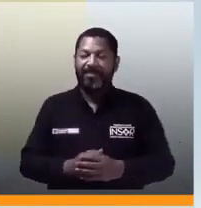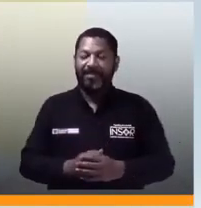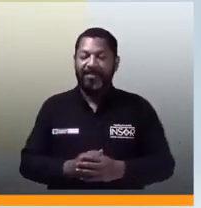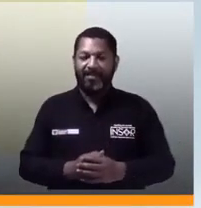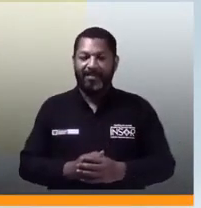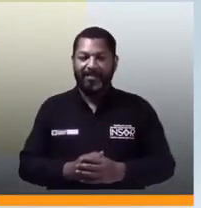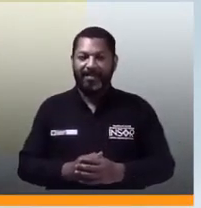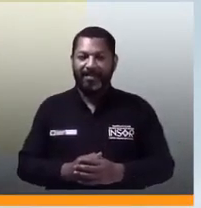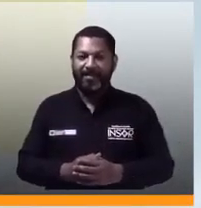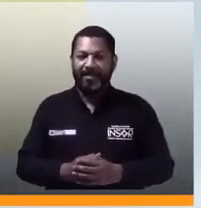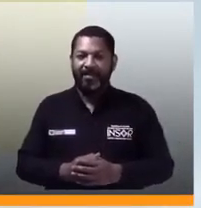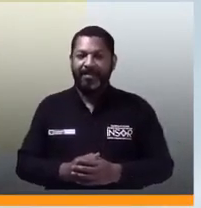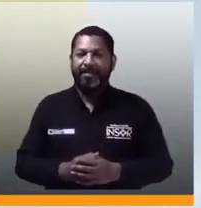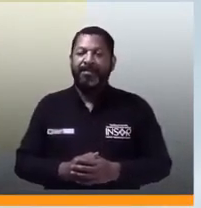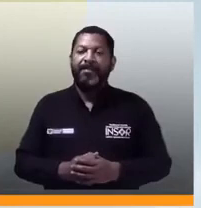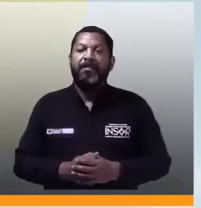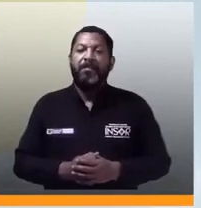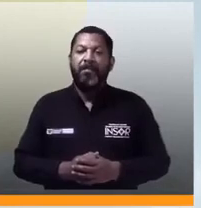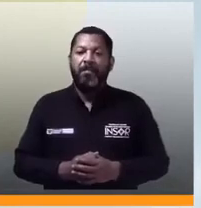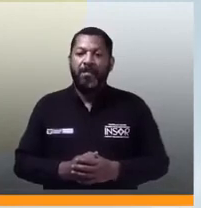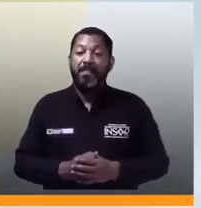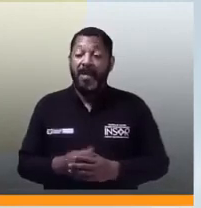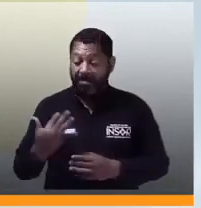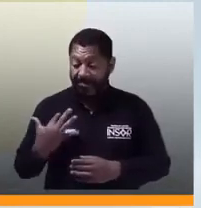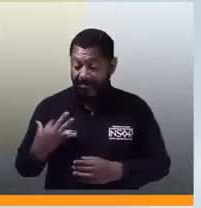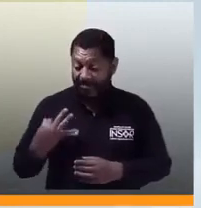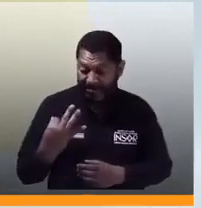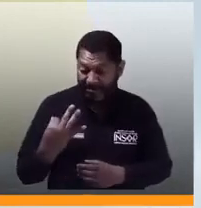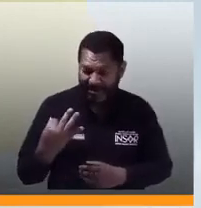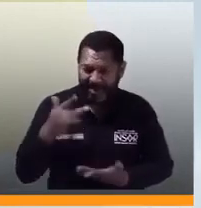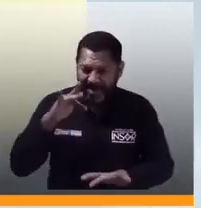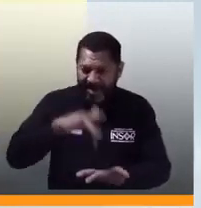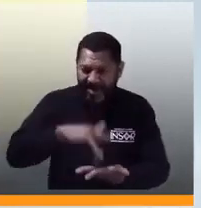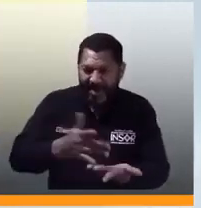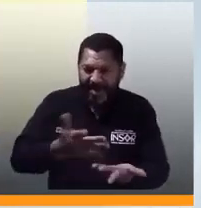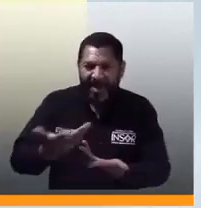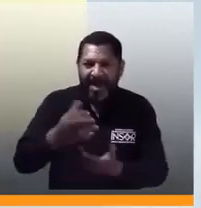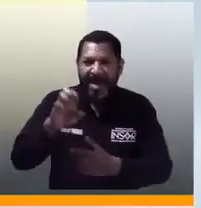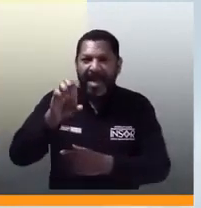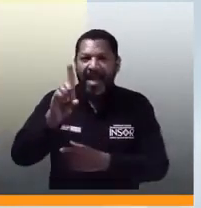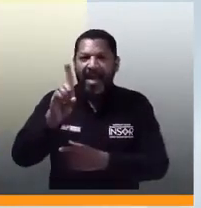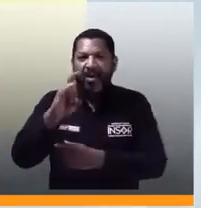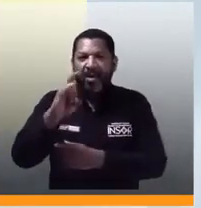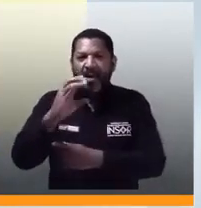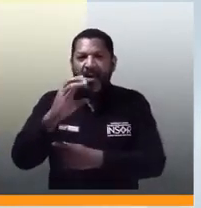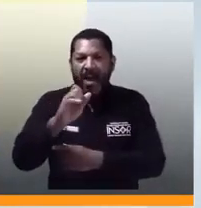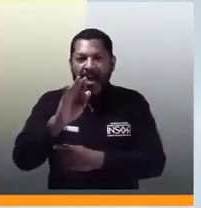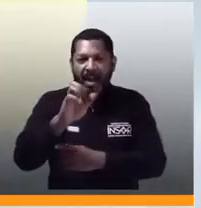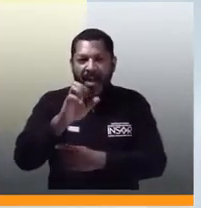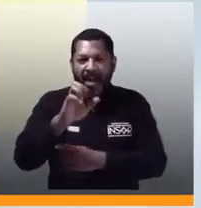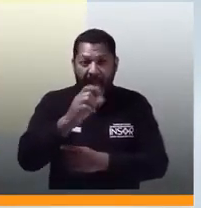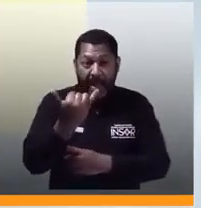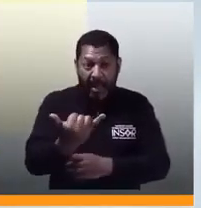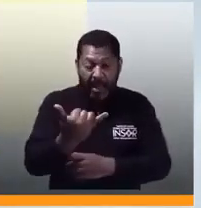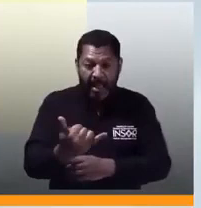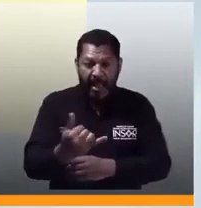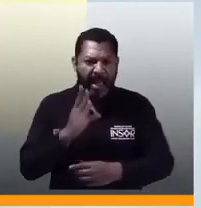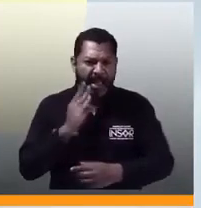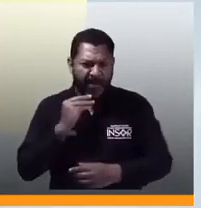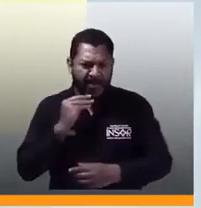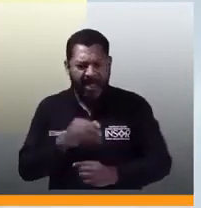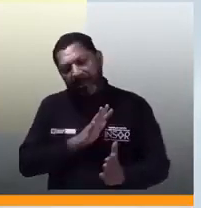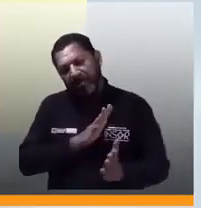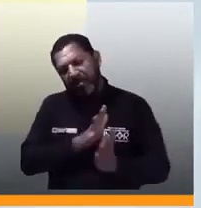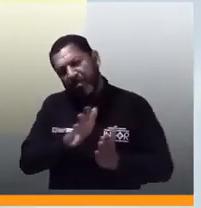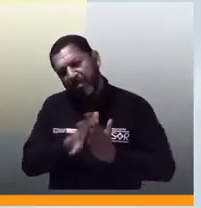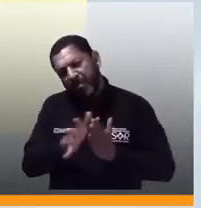cuando me invitaron a participar en Educated, a compartir la experiencia